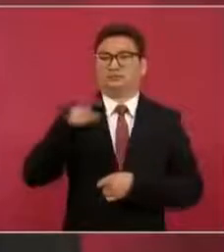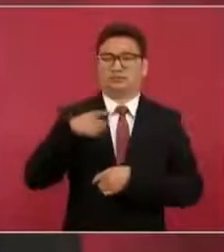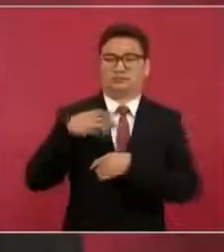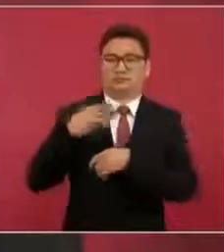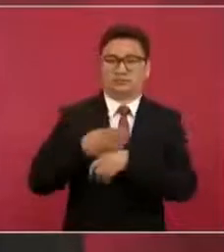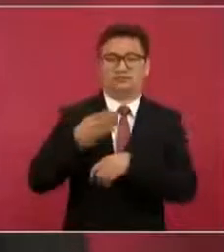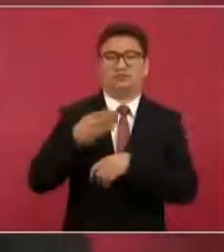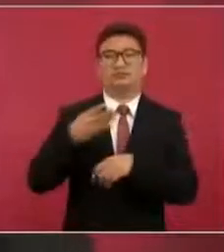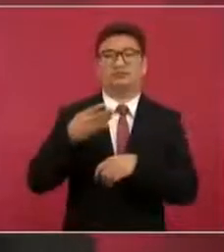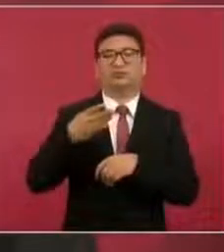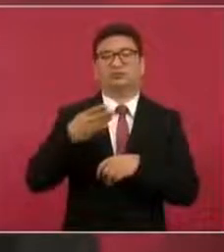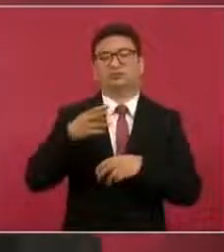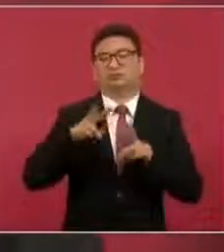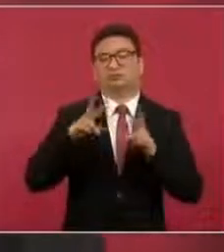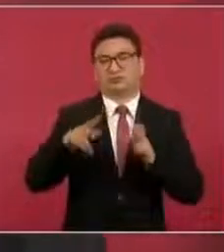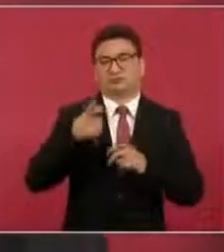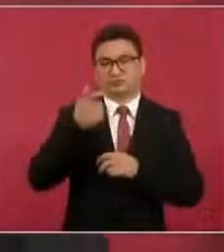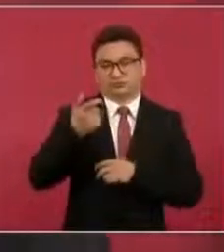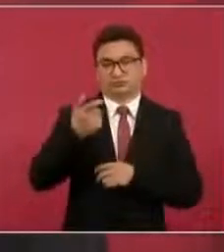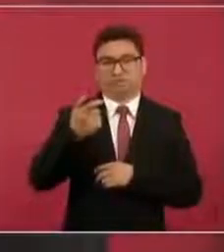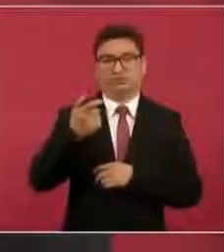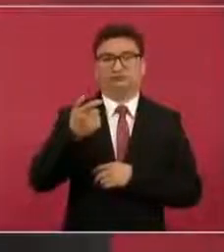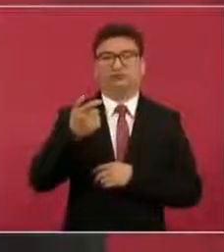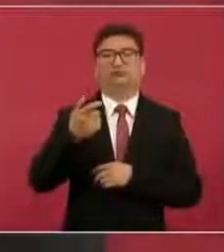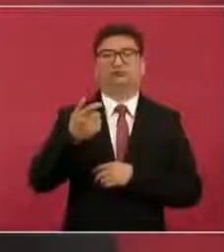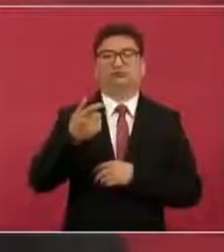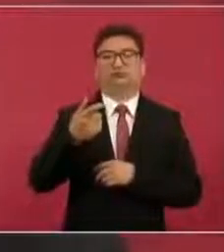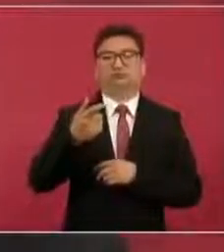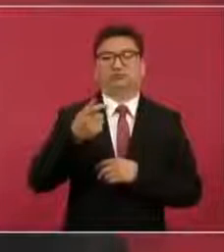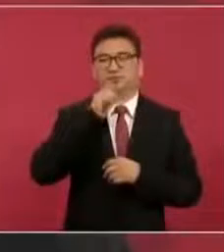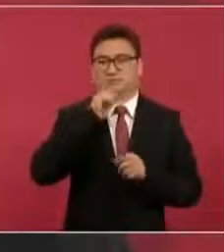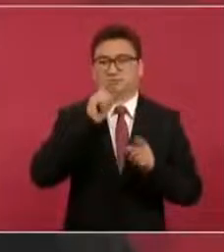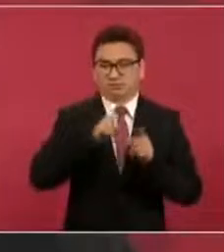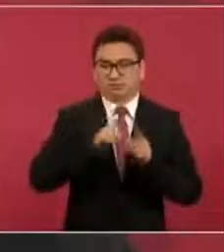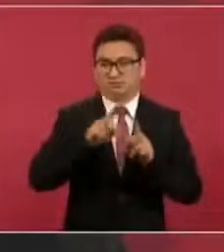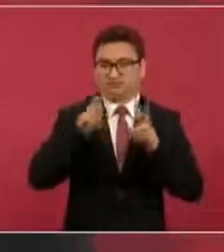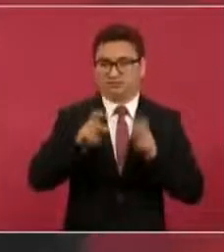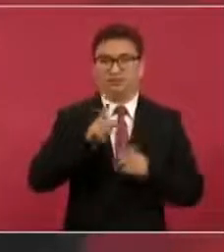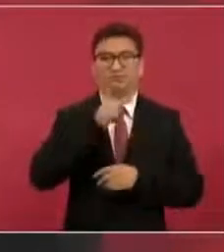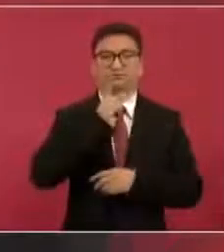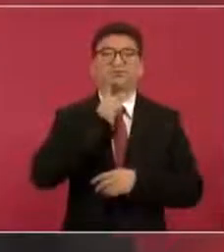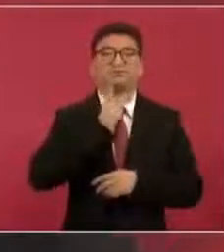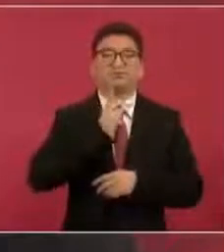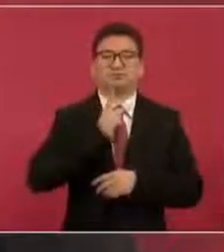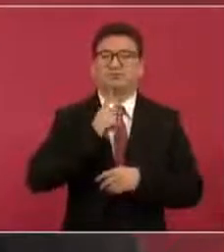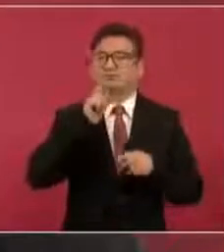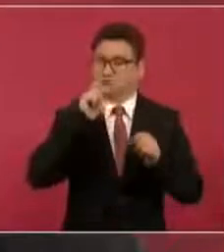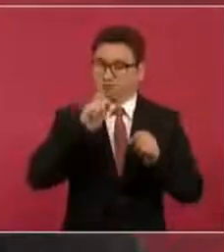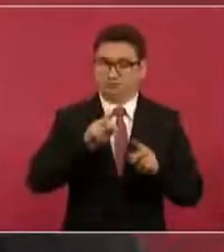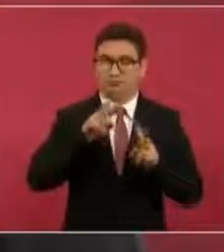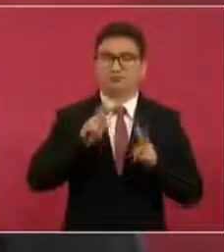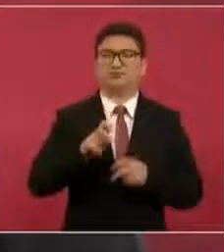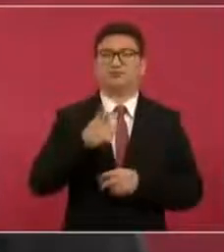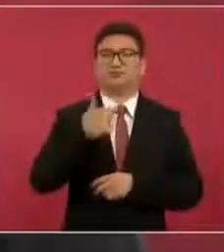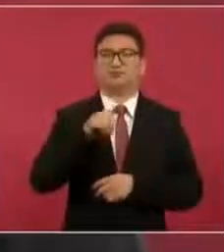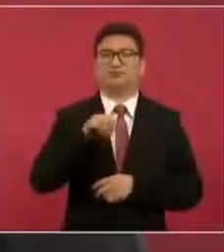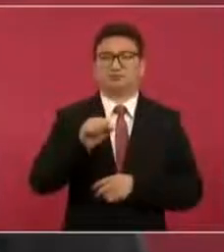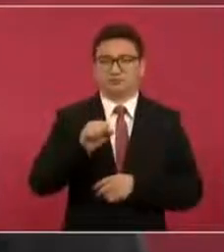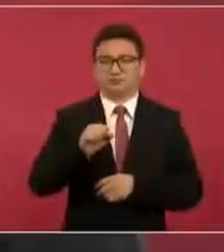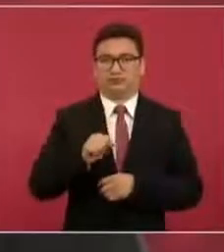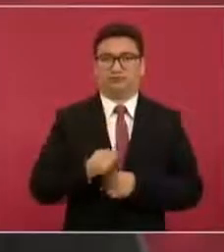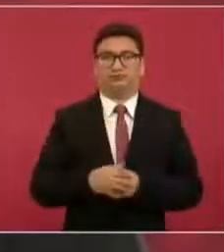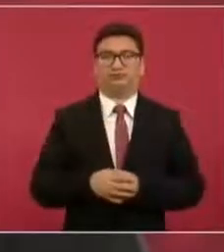en lo económico y tienen que ver con el petróleo y tienen que ver con el gas.